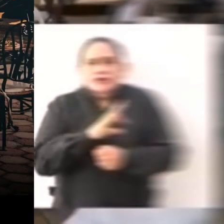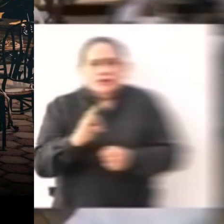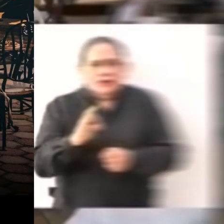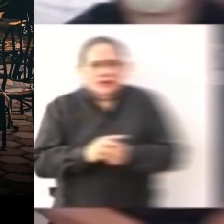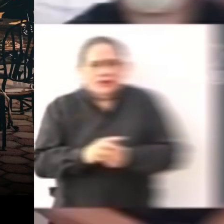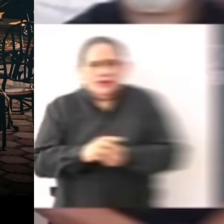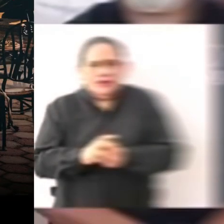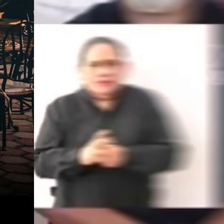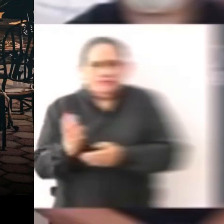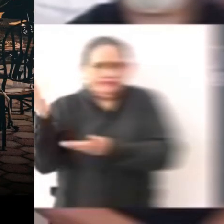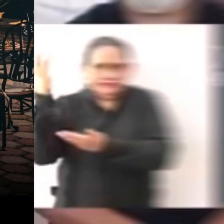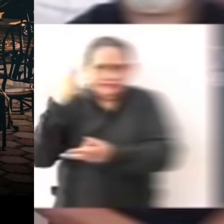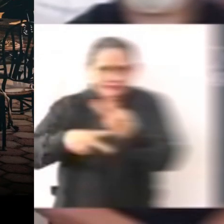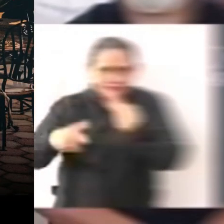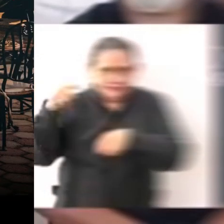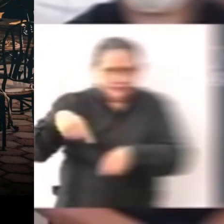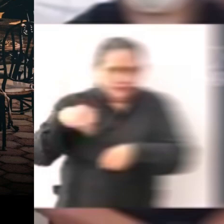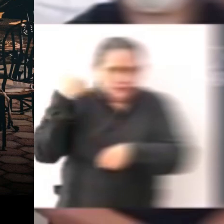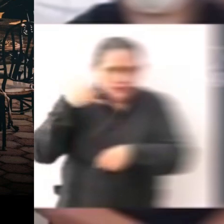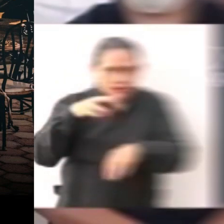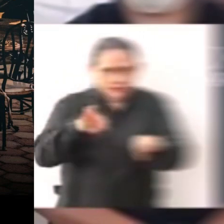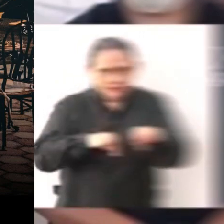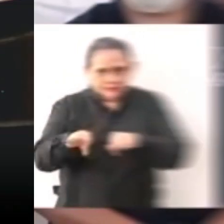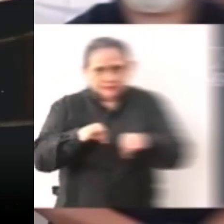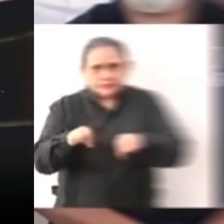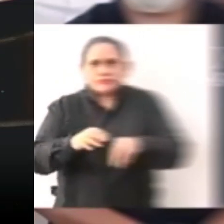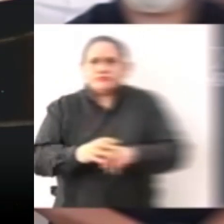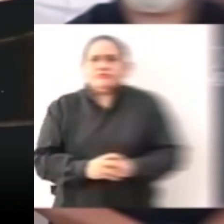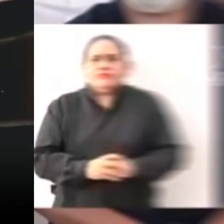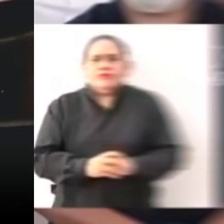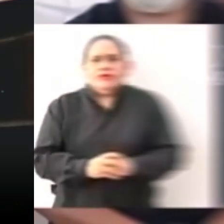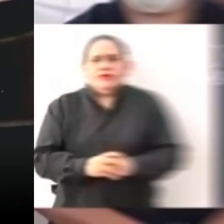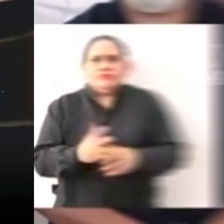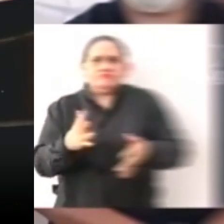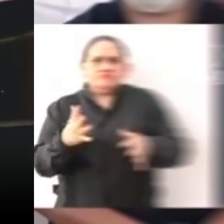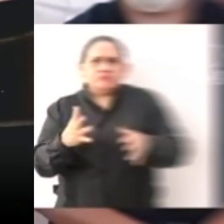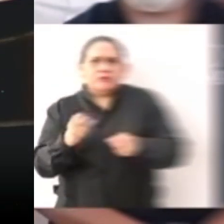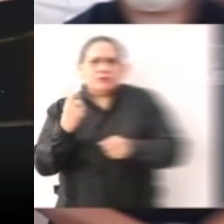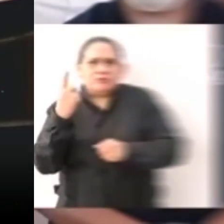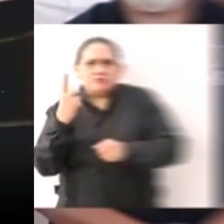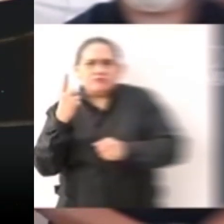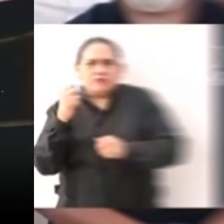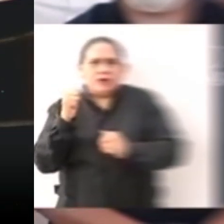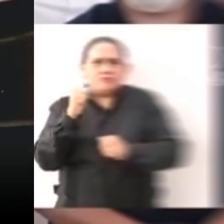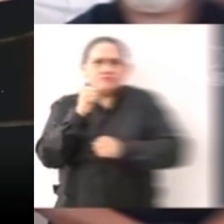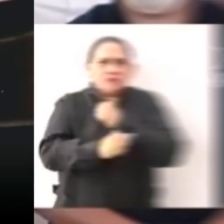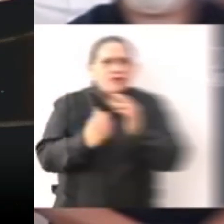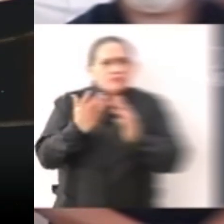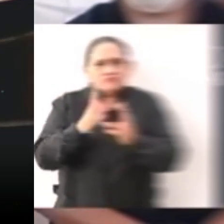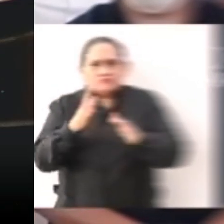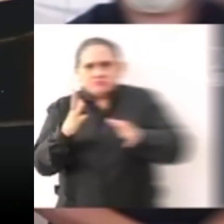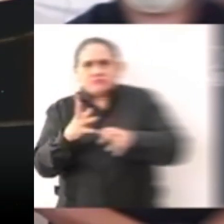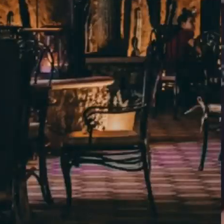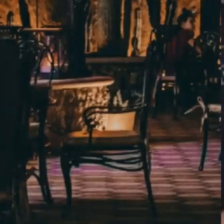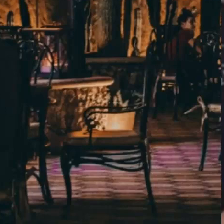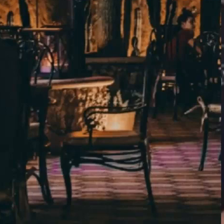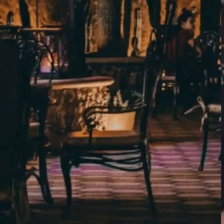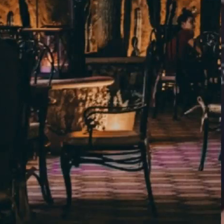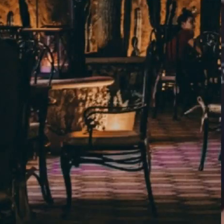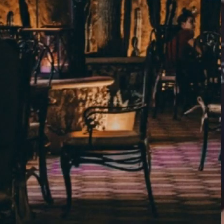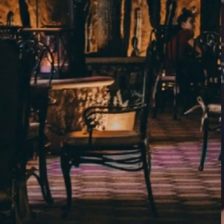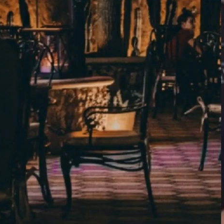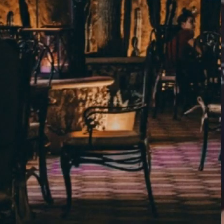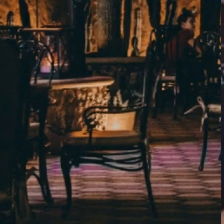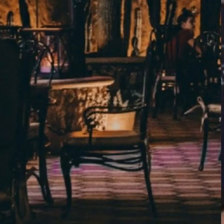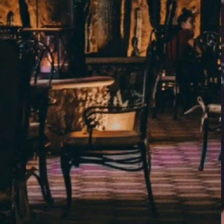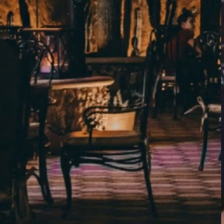Paparazzi Valladolid será un restaurante italiano, pizzería y bar que se instalará en dicha ciudad con una inversión de 12 millones de pesos